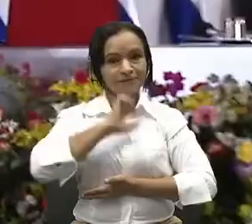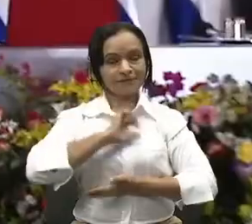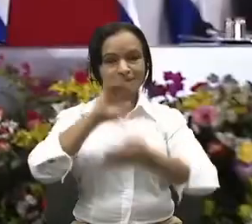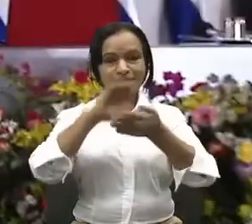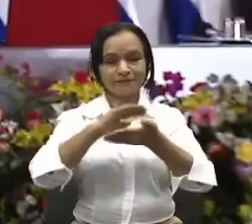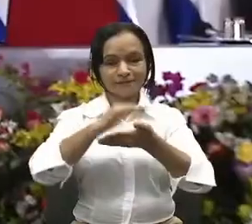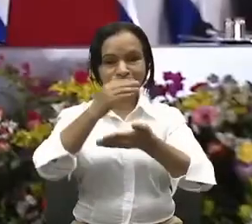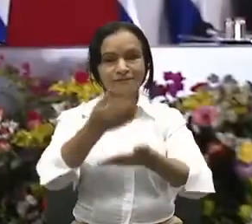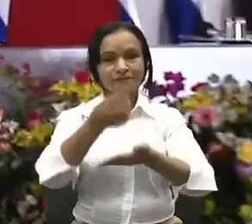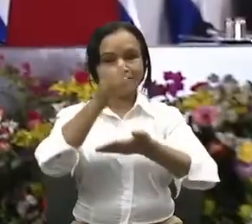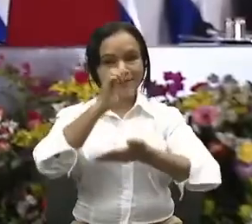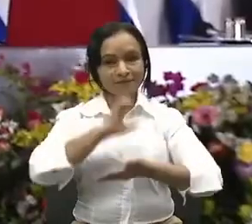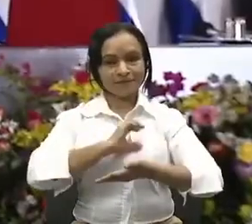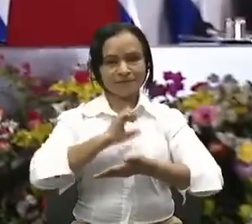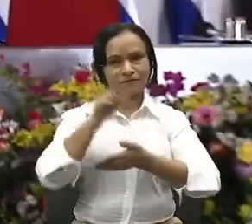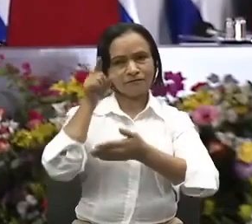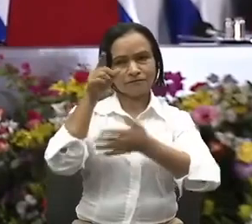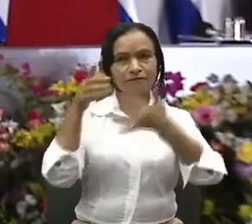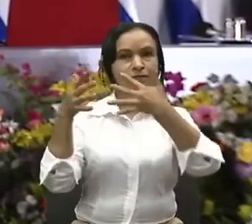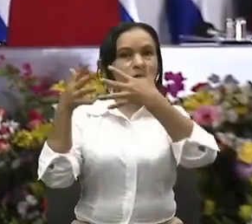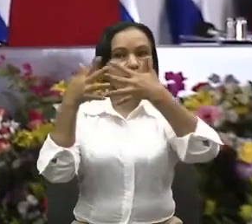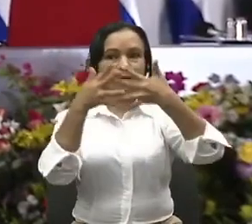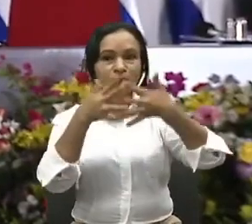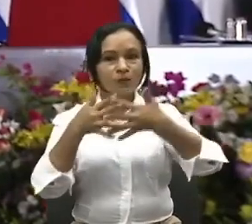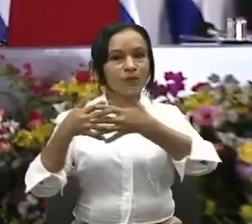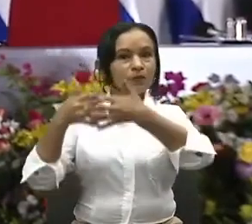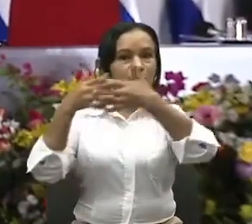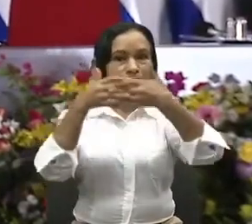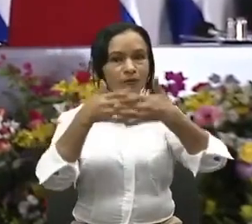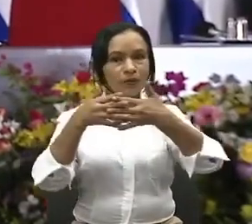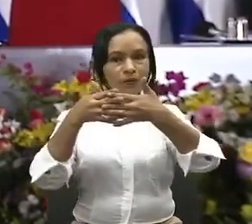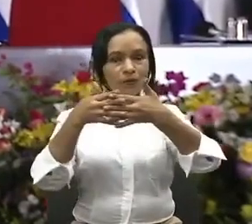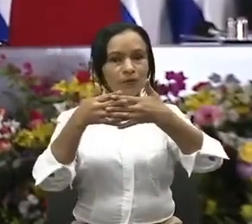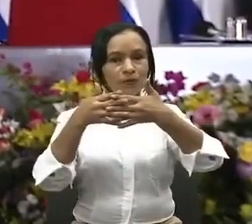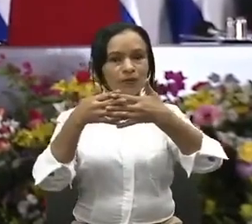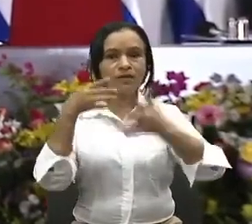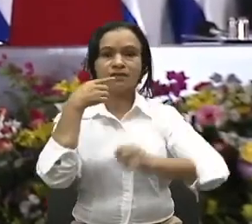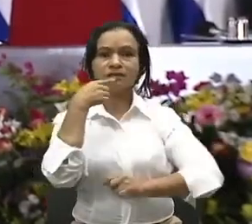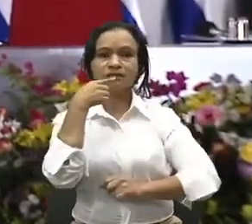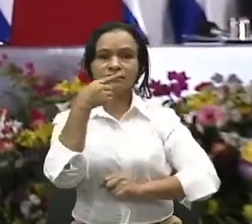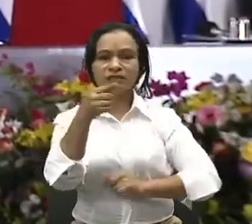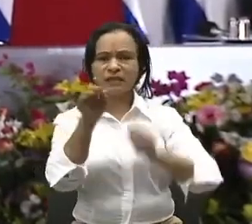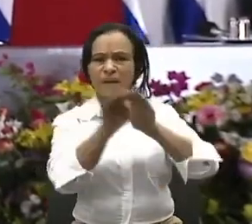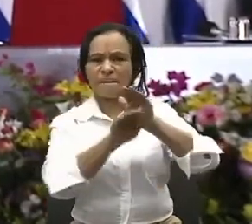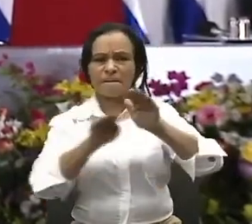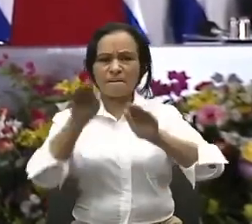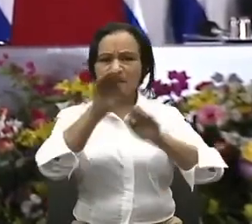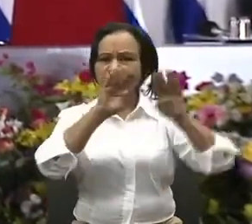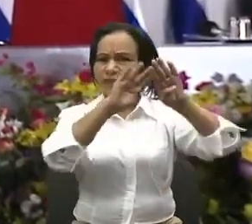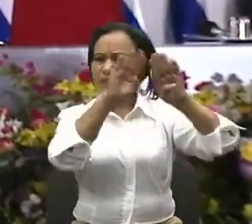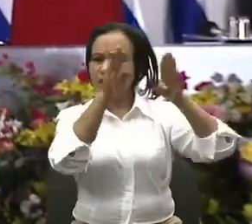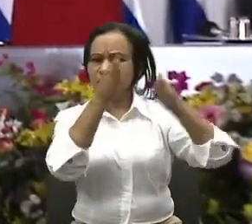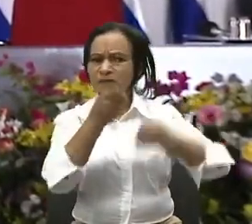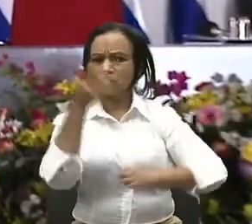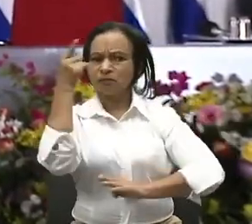fue condecorada, porque el Imperio Yankee, una vez más, ensañándose en ella,